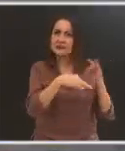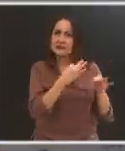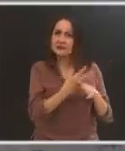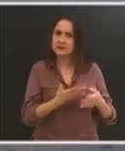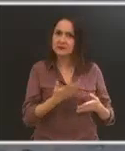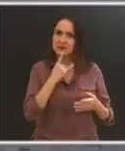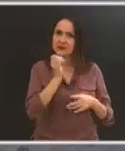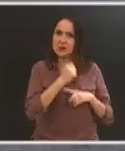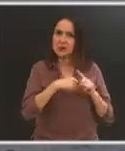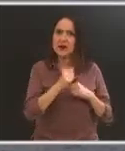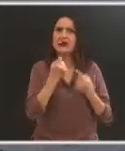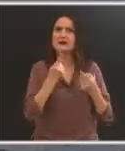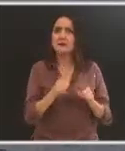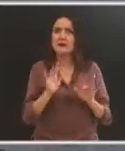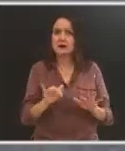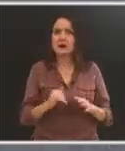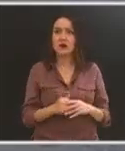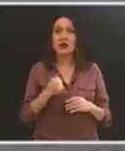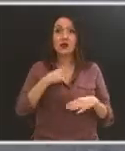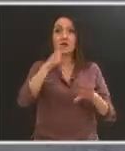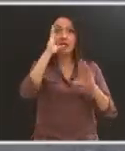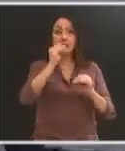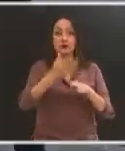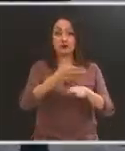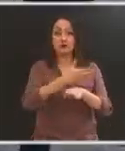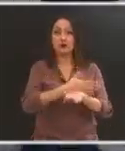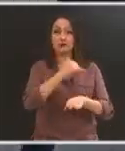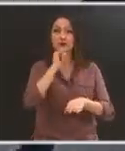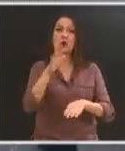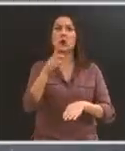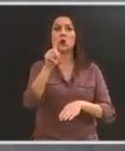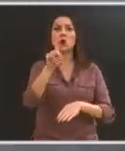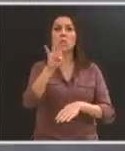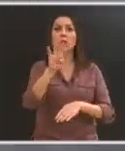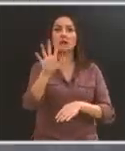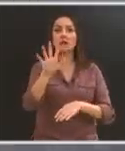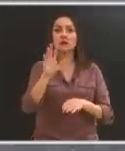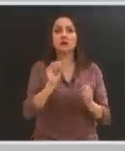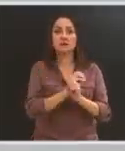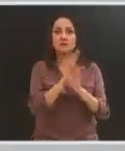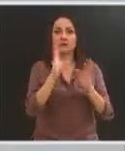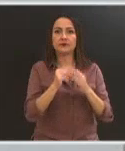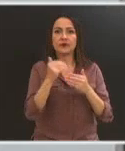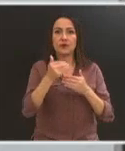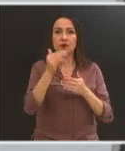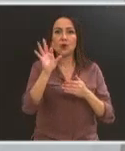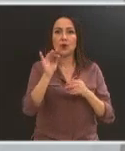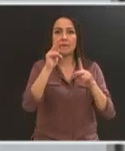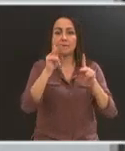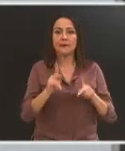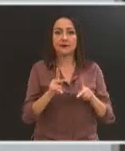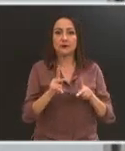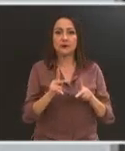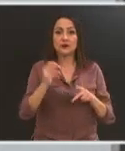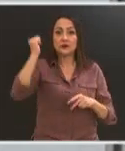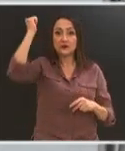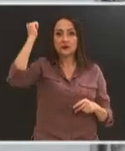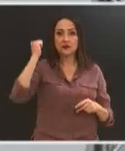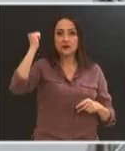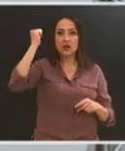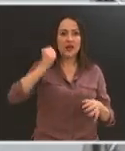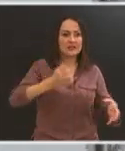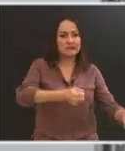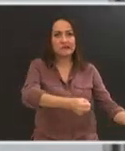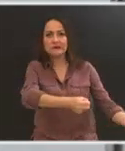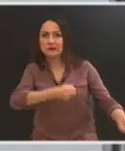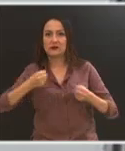¿Sí? ¿Qué está pasando? ¿Sí? Según la información preliminar, fue a eso de la 1:45 de la madrugada cuando 9 sujetos con un tráiler arrancaron de raíz